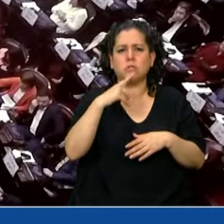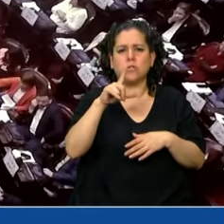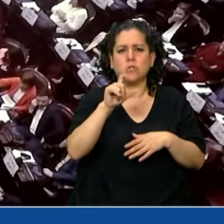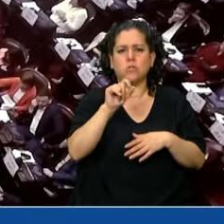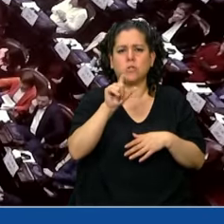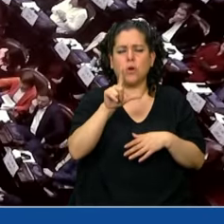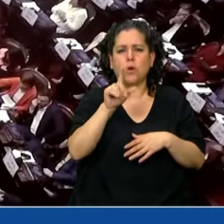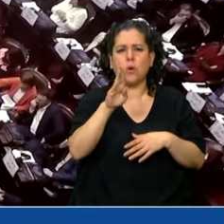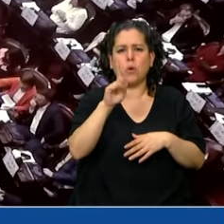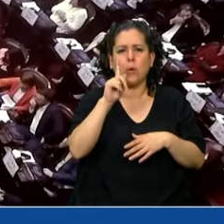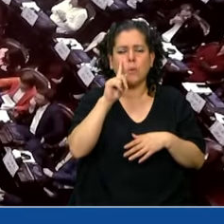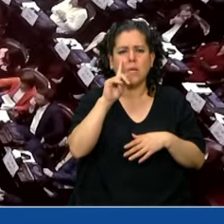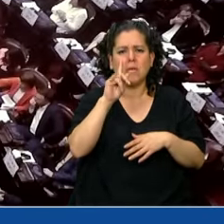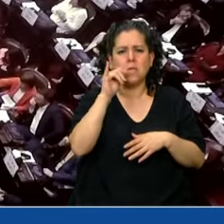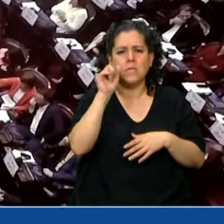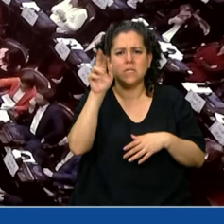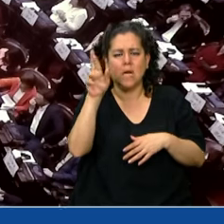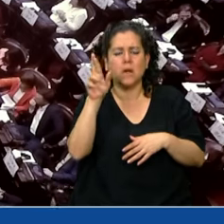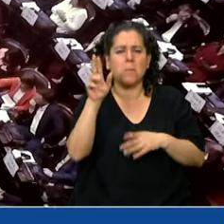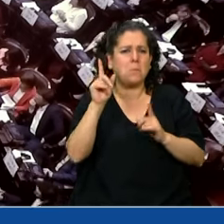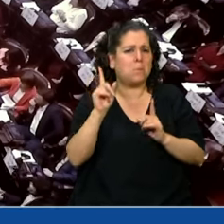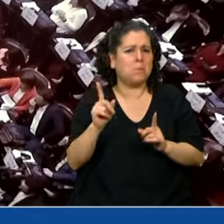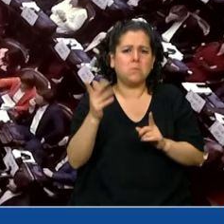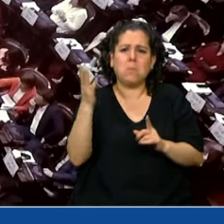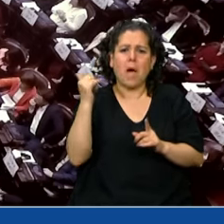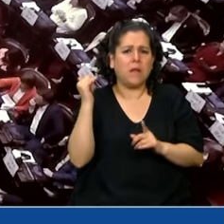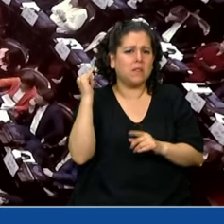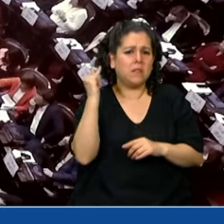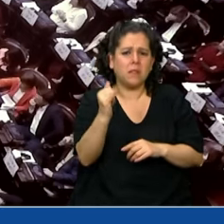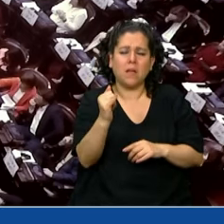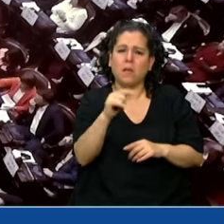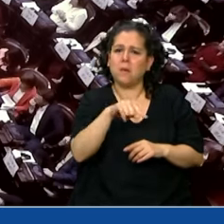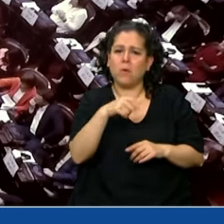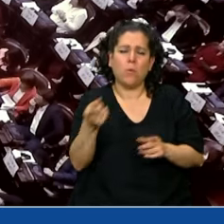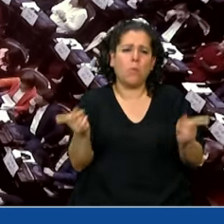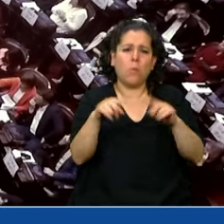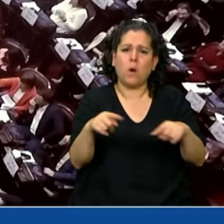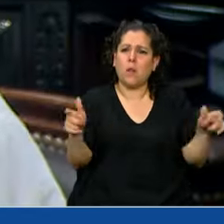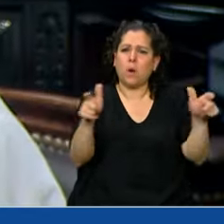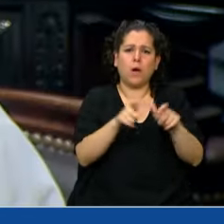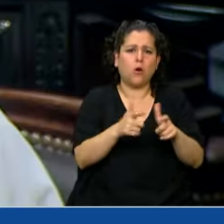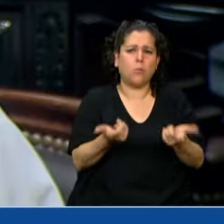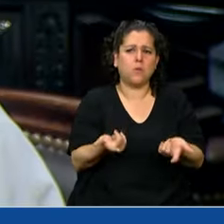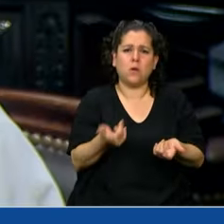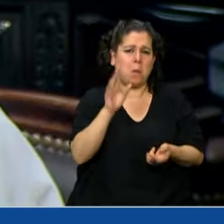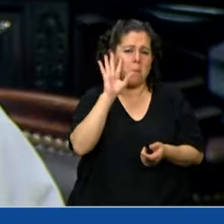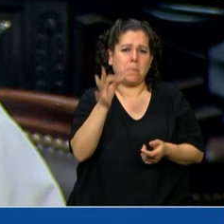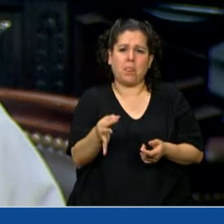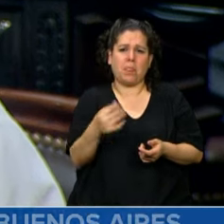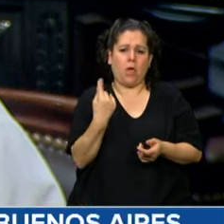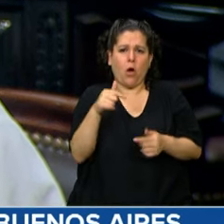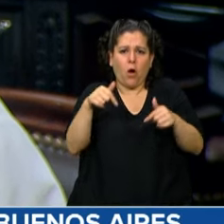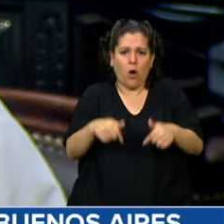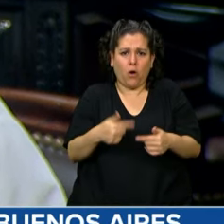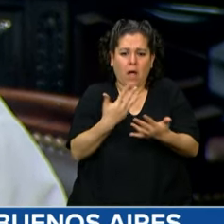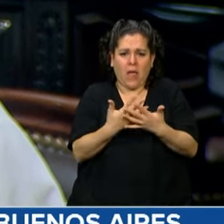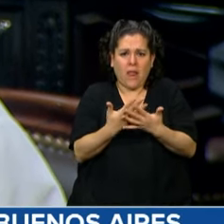no presidenta por las mismas razones que fueron expuestas al pedir el pase a comisión y las evidencias que estamos teniendo